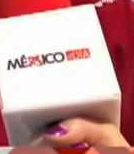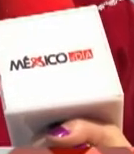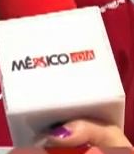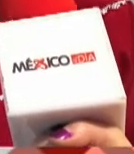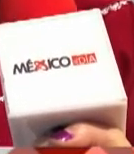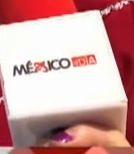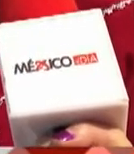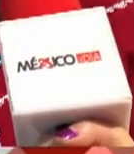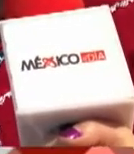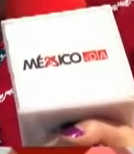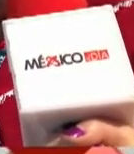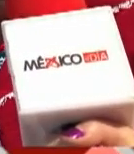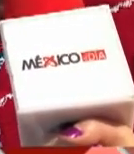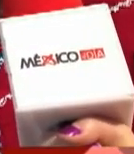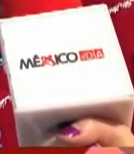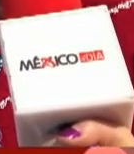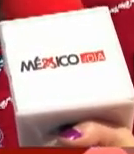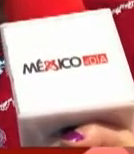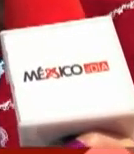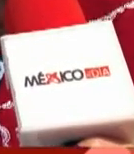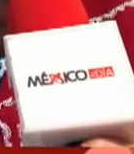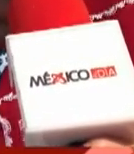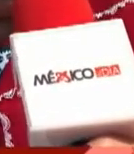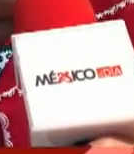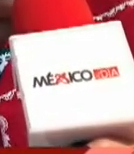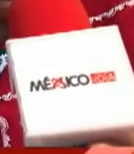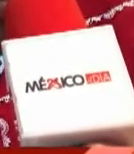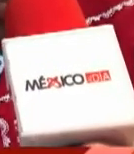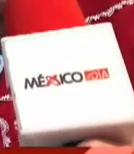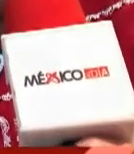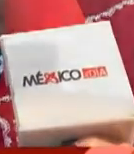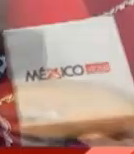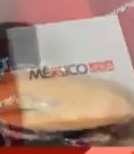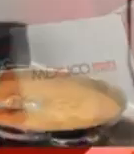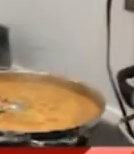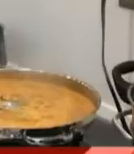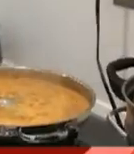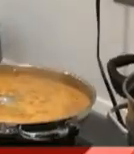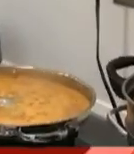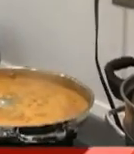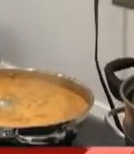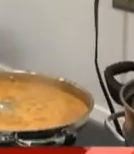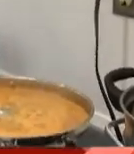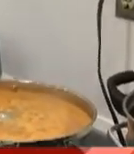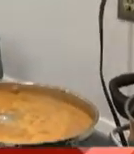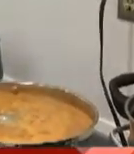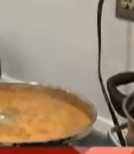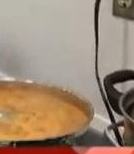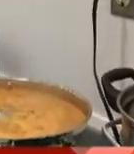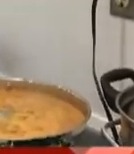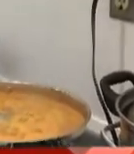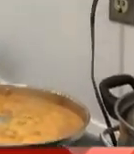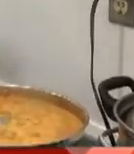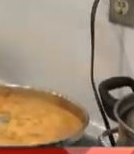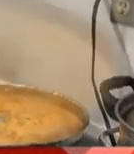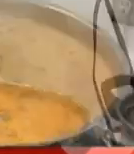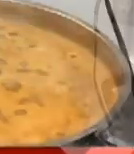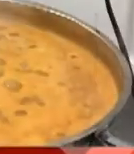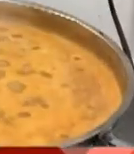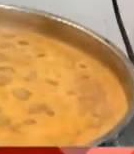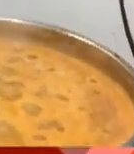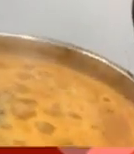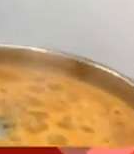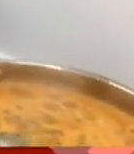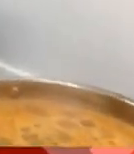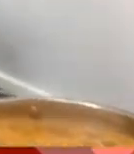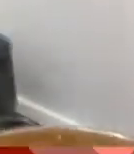gracias a Dios estoy aquí con los canadienses. Muy feliz. Durante su visita a Toronto, México al Día se metió